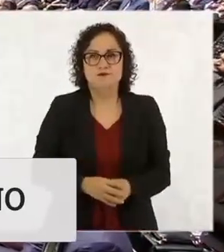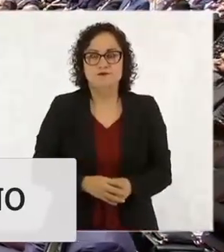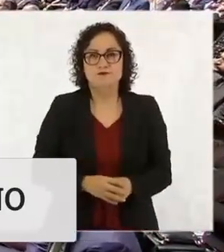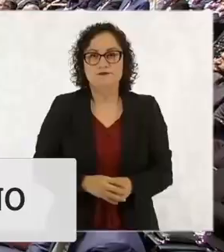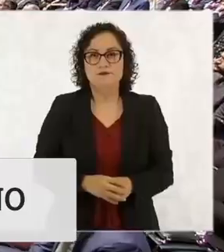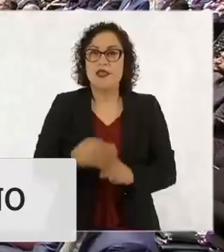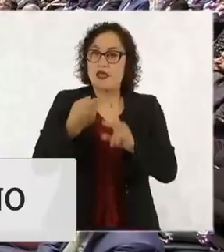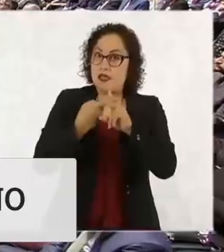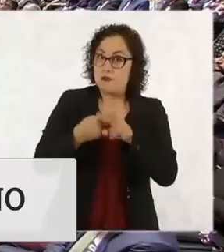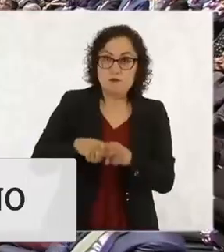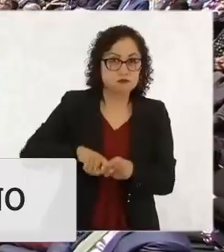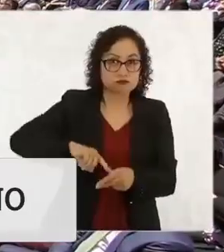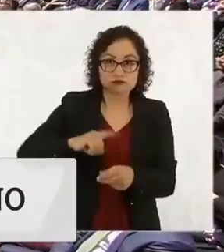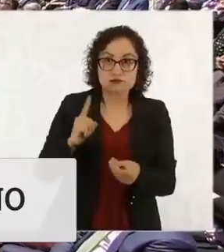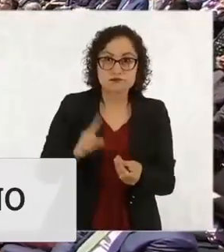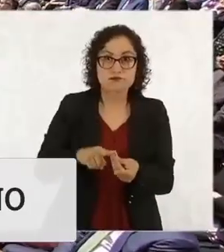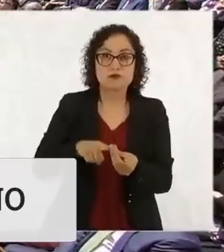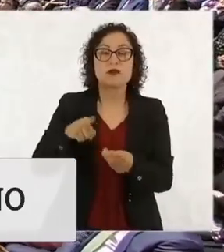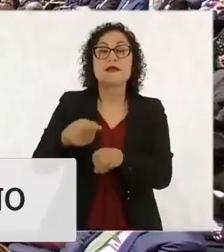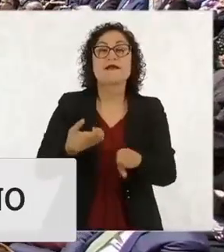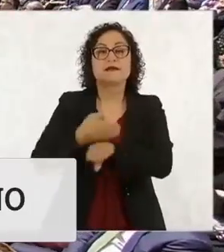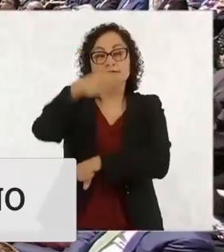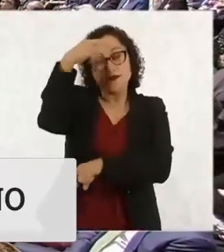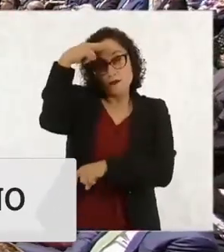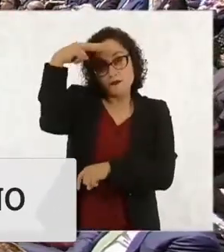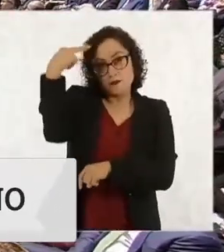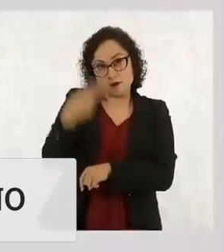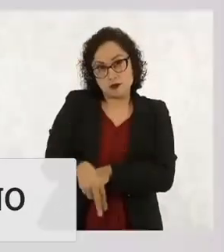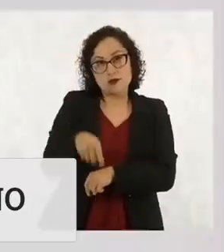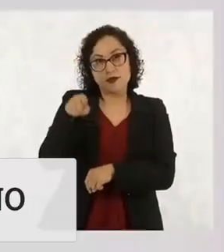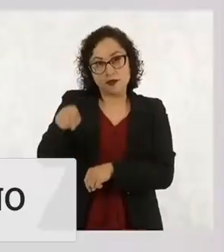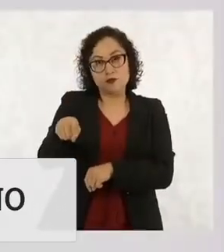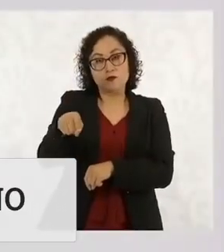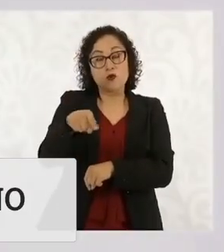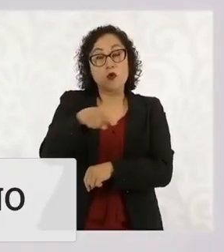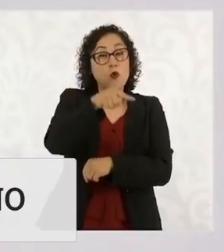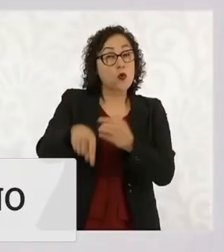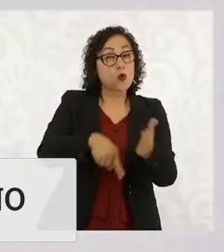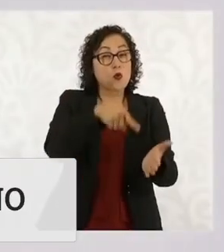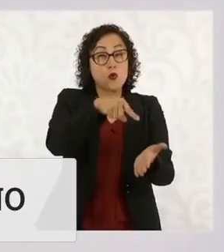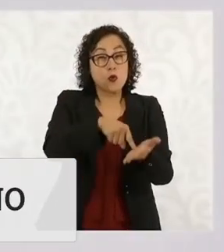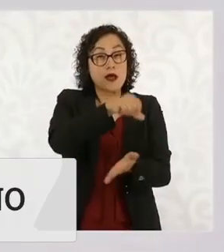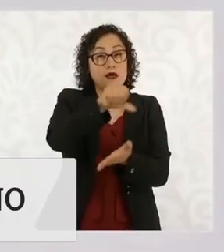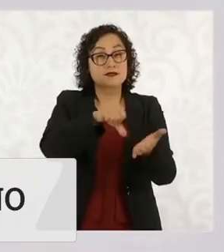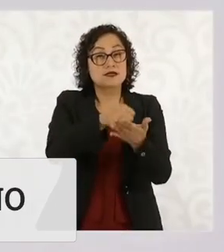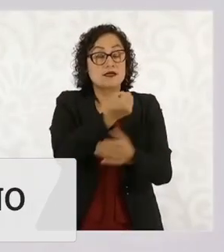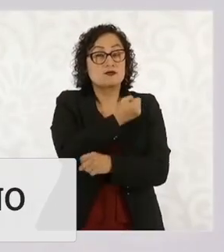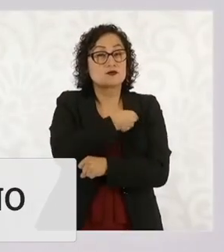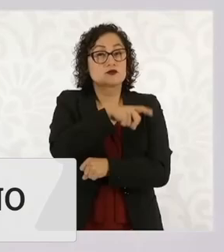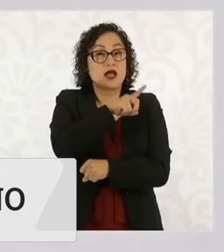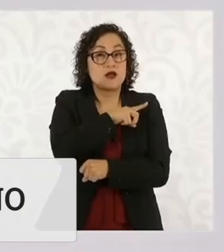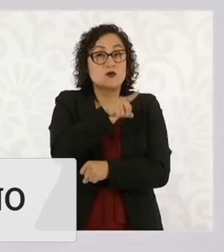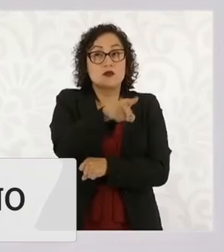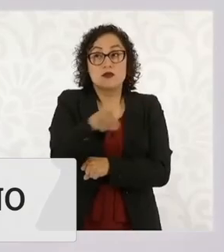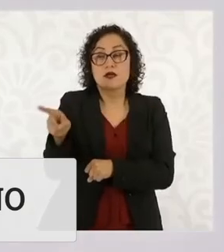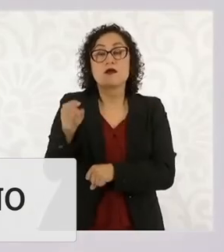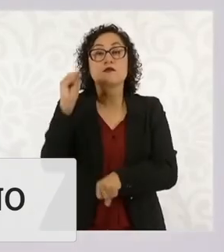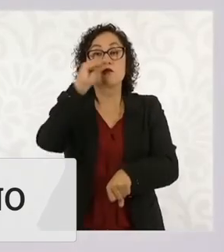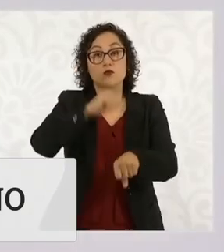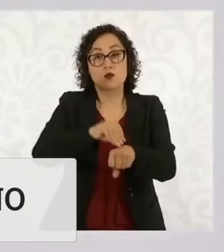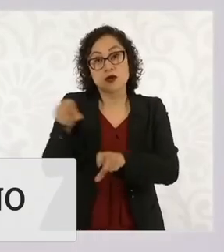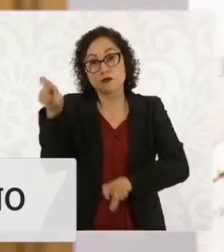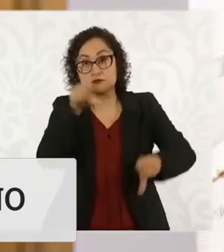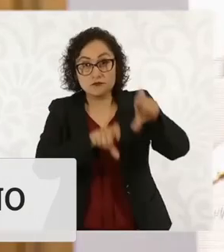Iniciamos en el Estado de México. El número de centros de salud en los que se realiza la toma de